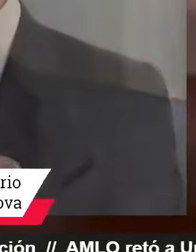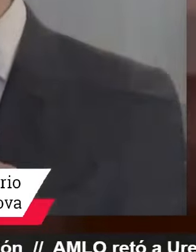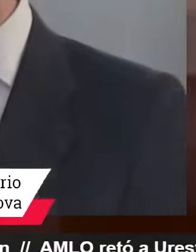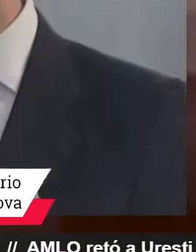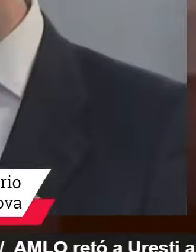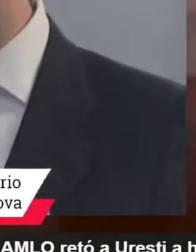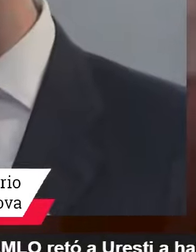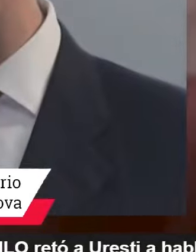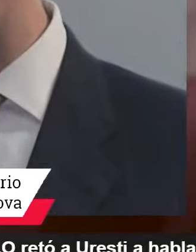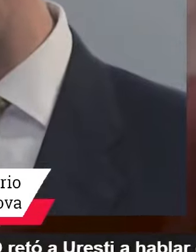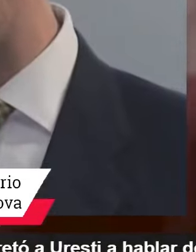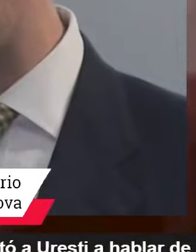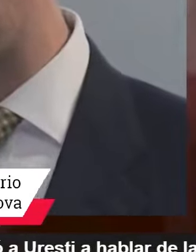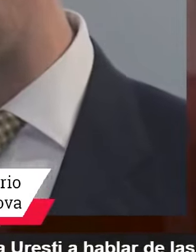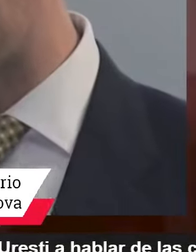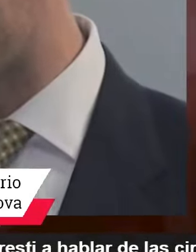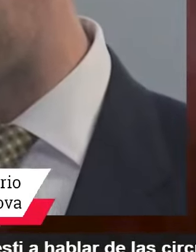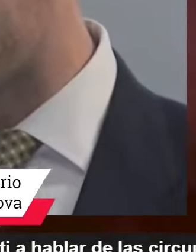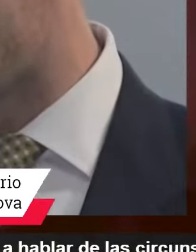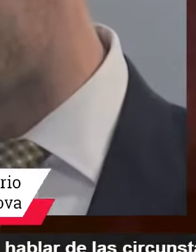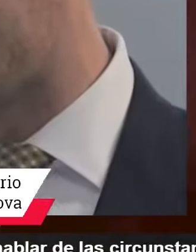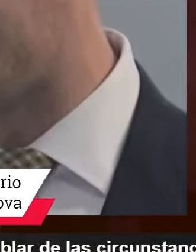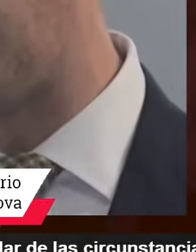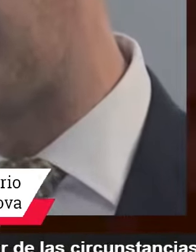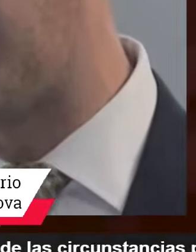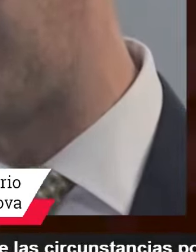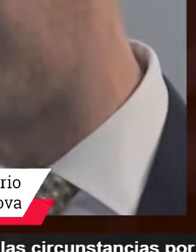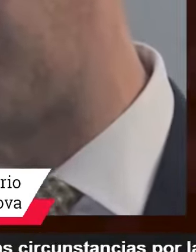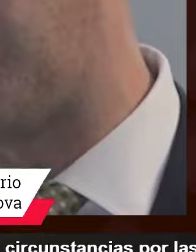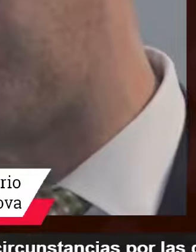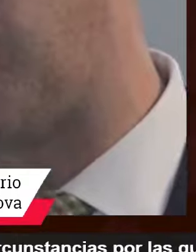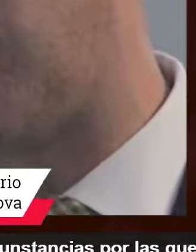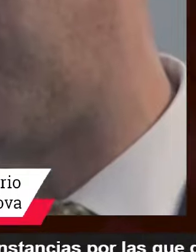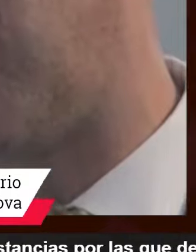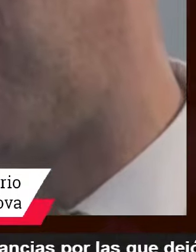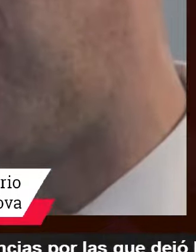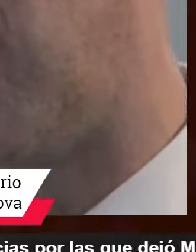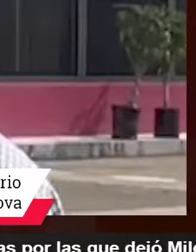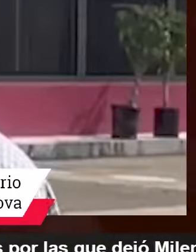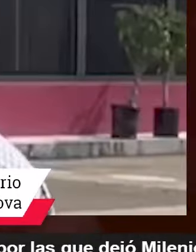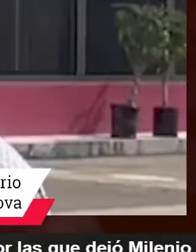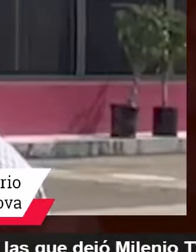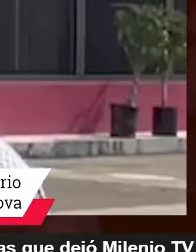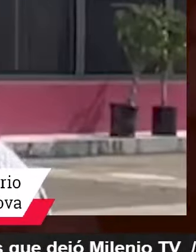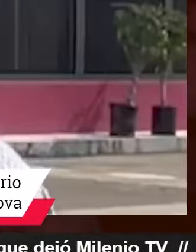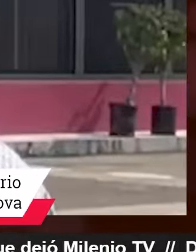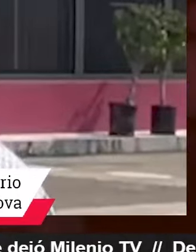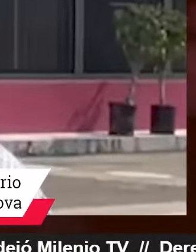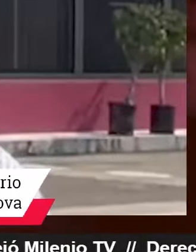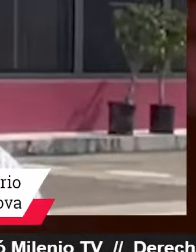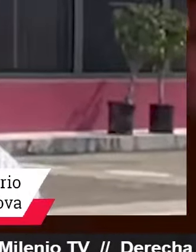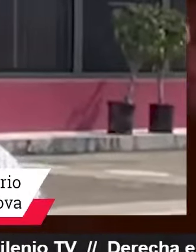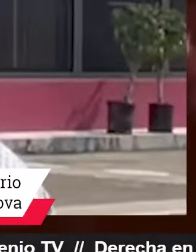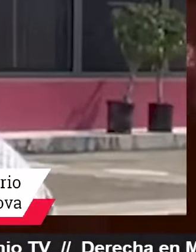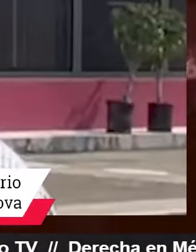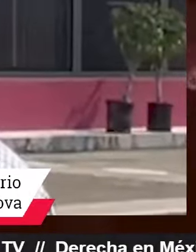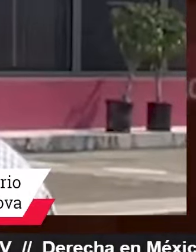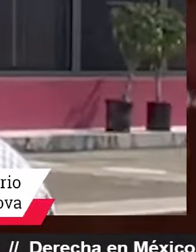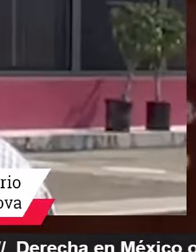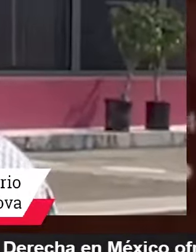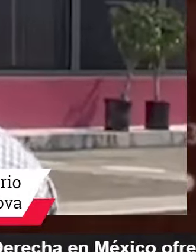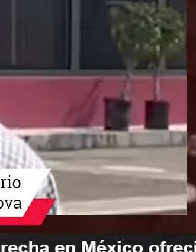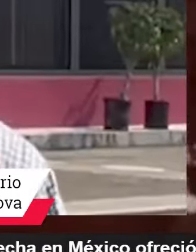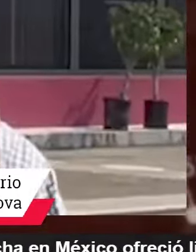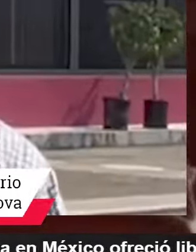presupuesto público particularmente es el caso de asociaciones civiles como el centro de investigación y